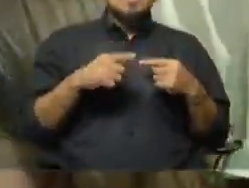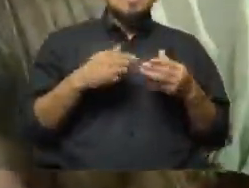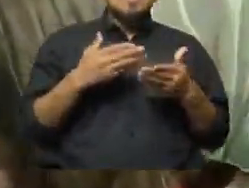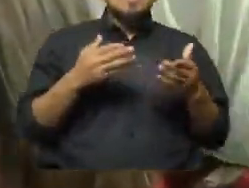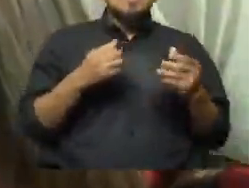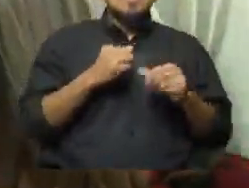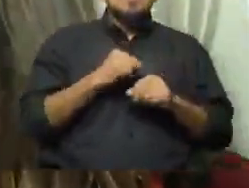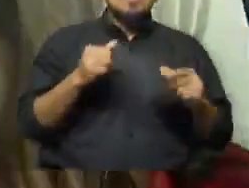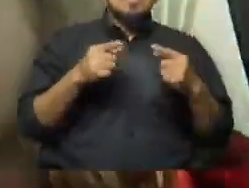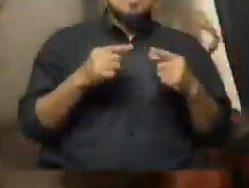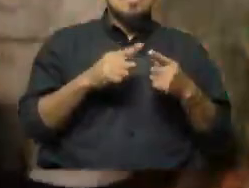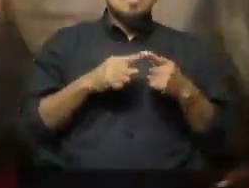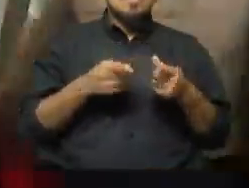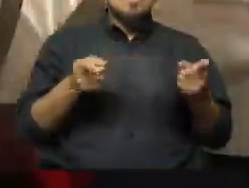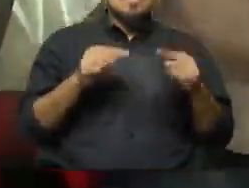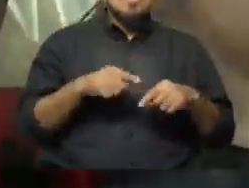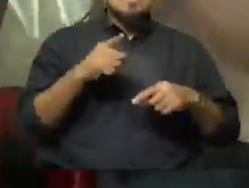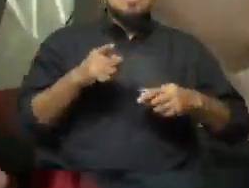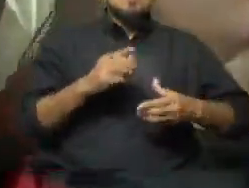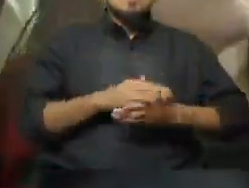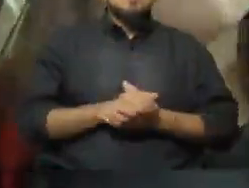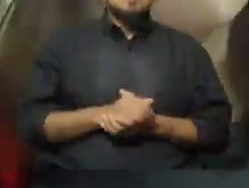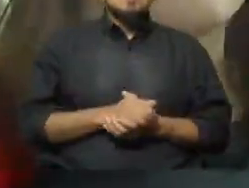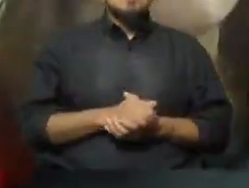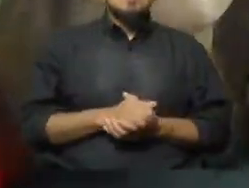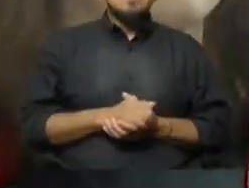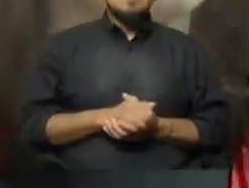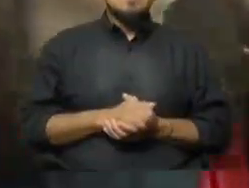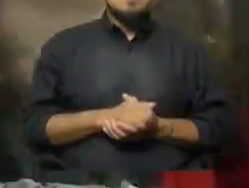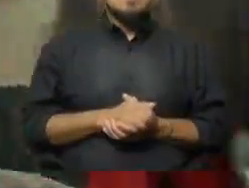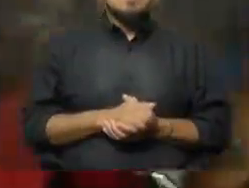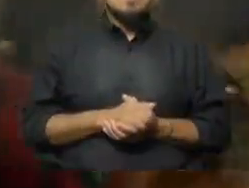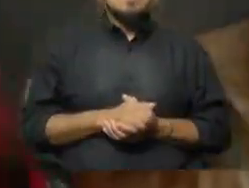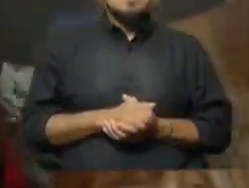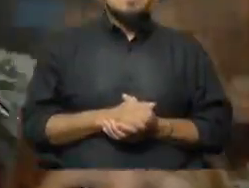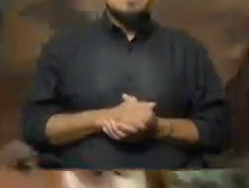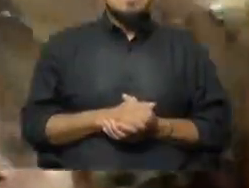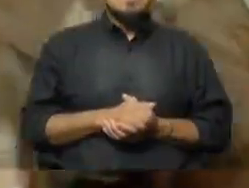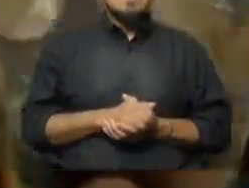linda podemos volver con ustedes a piso desde Plaza Cagancha.